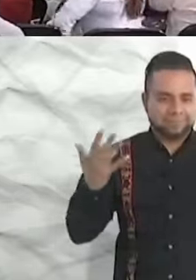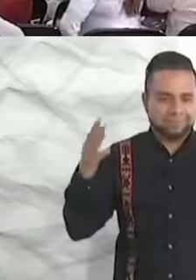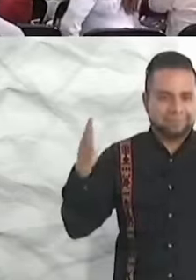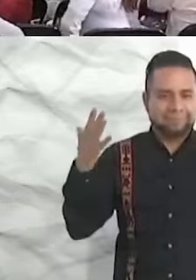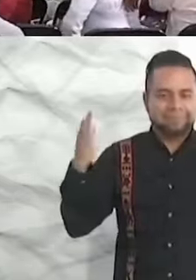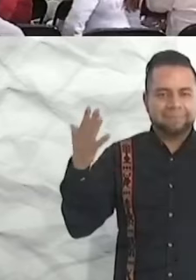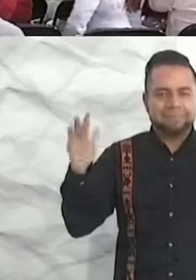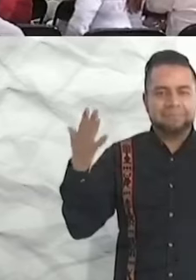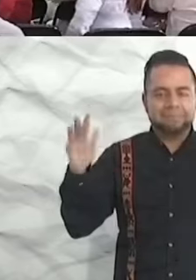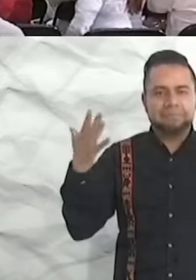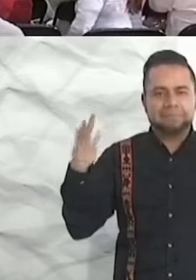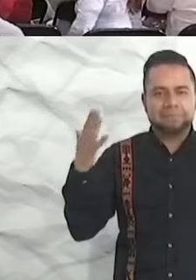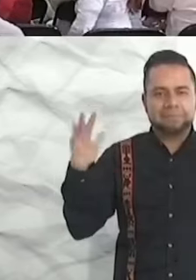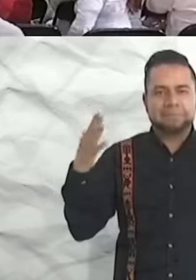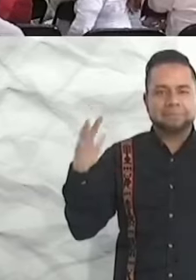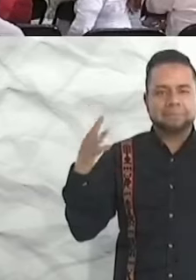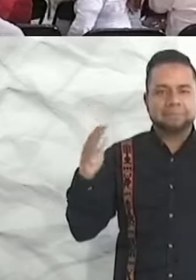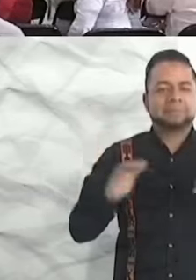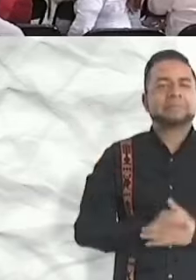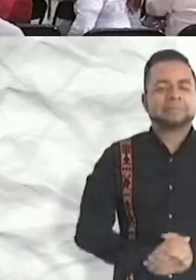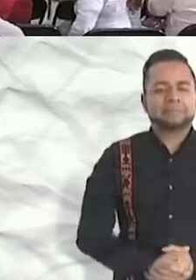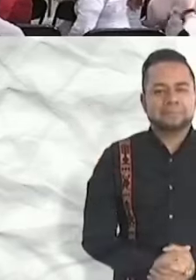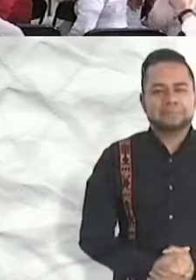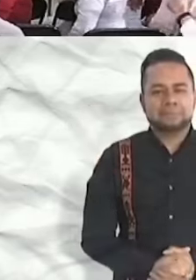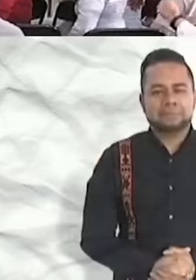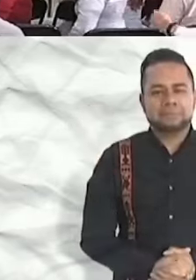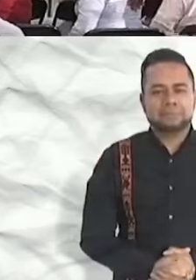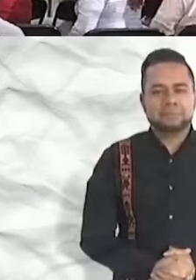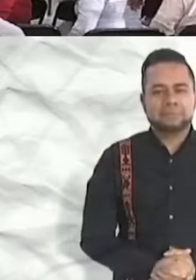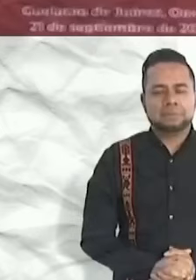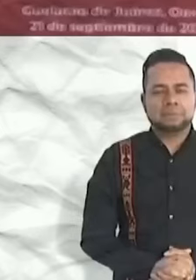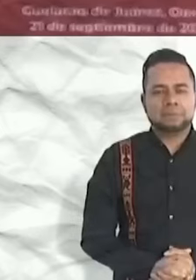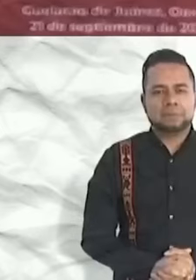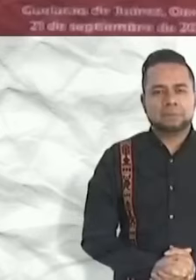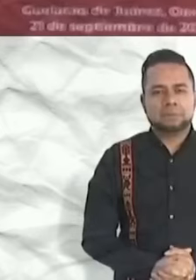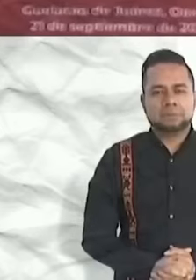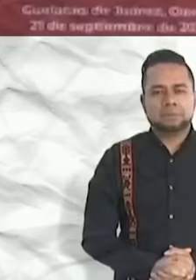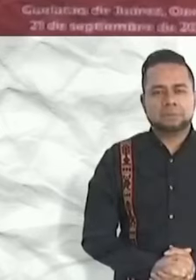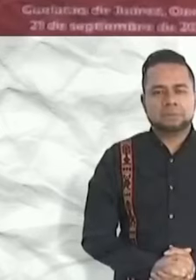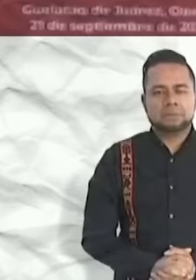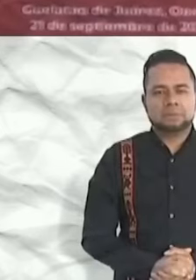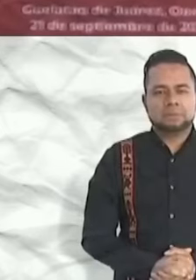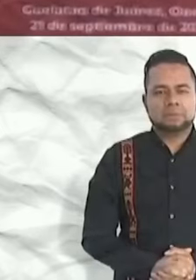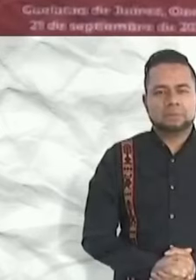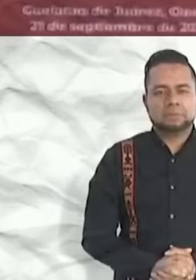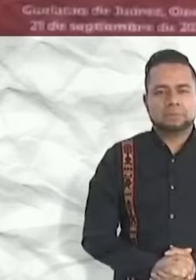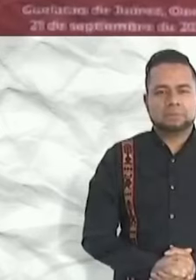cultura, su arquitectura, su comida, todo. Es un lugar increíble para vivir, sin duda.